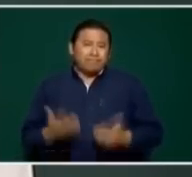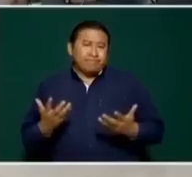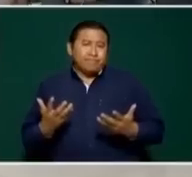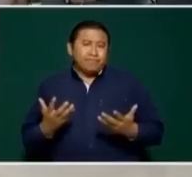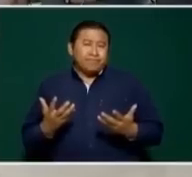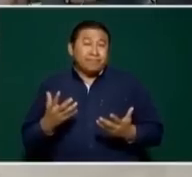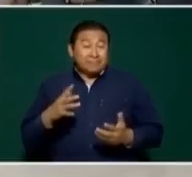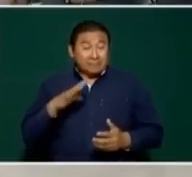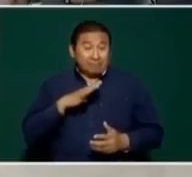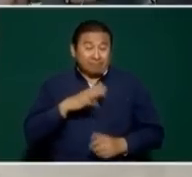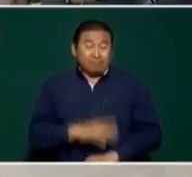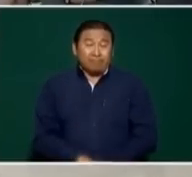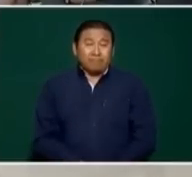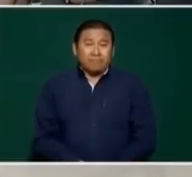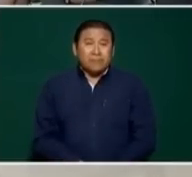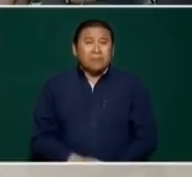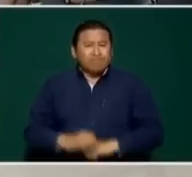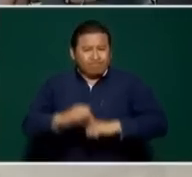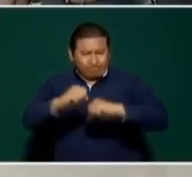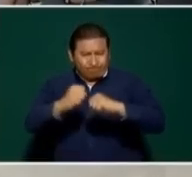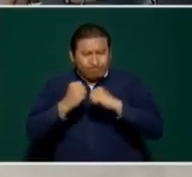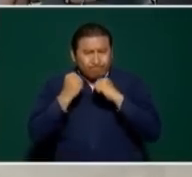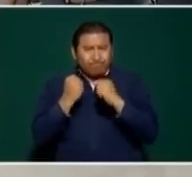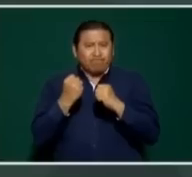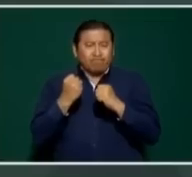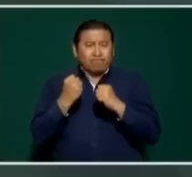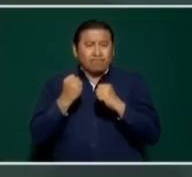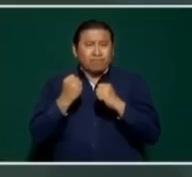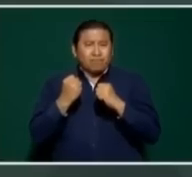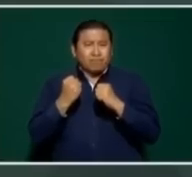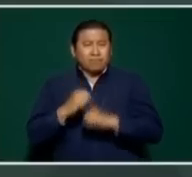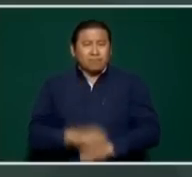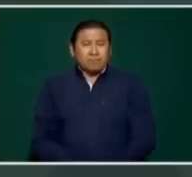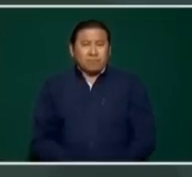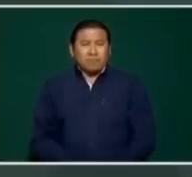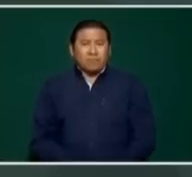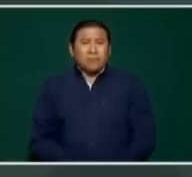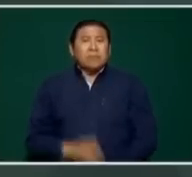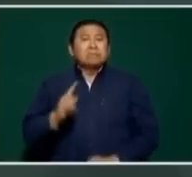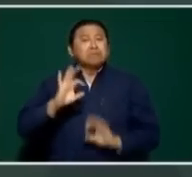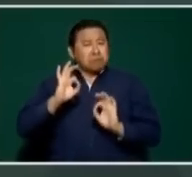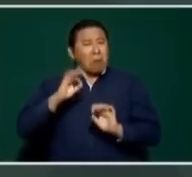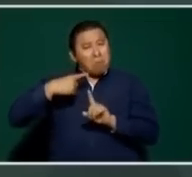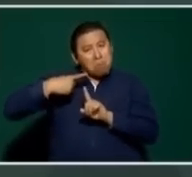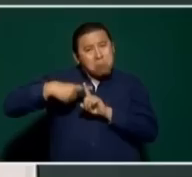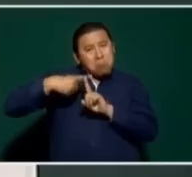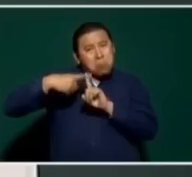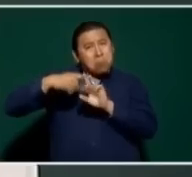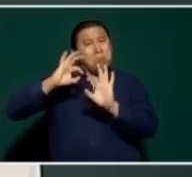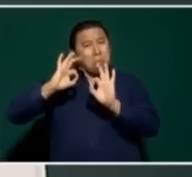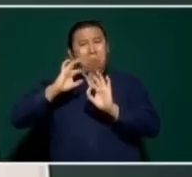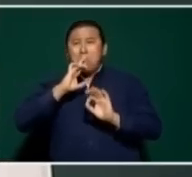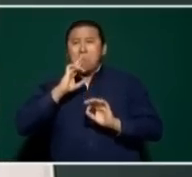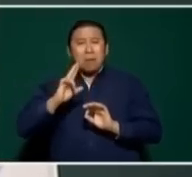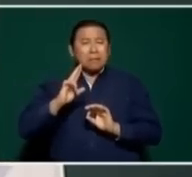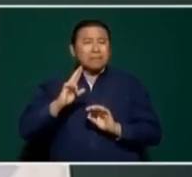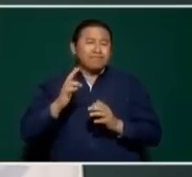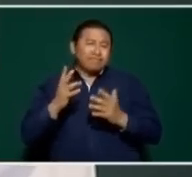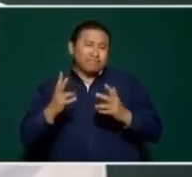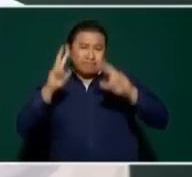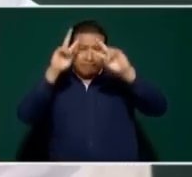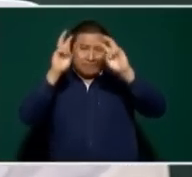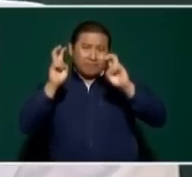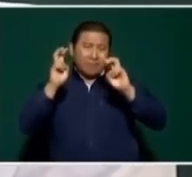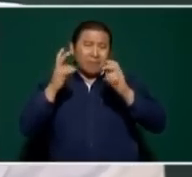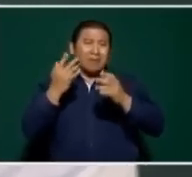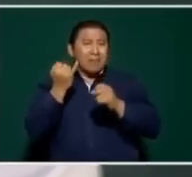que estoy seguro de que se va a resolver. Acerca de